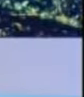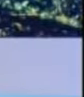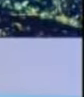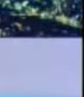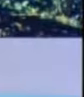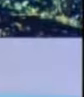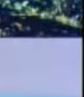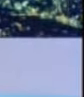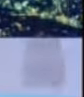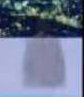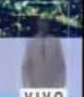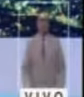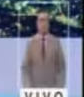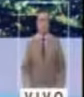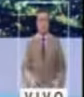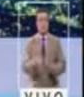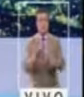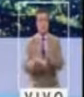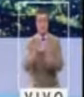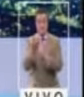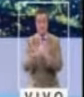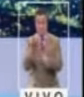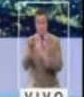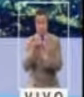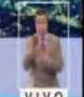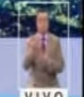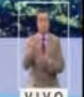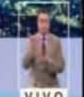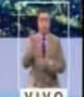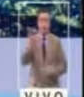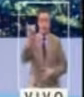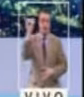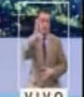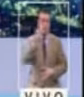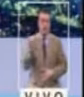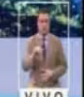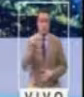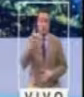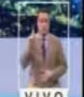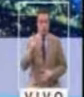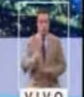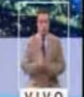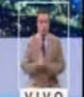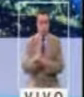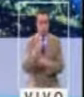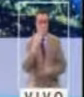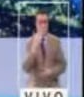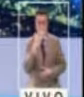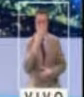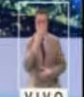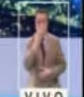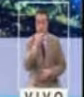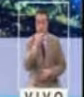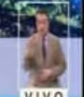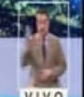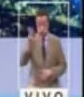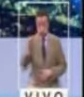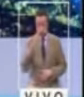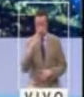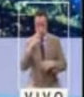Con alzas en sus planes de salud, los cotizantes de las ISAPRES comienzan el mes de julio. Los expertos llaman a revisar sus seguros e